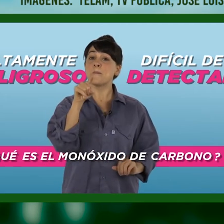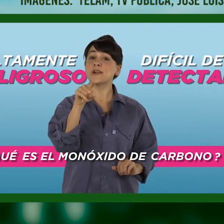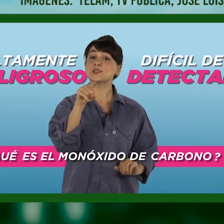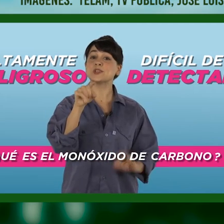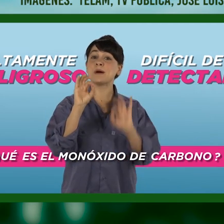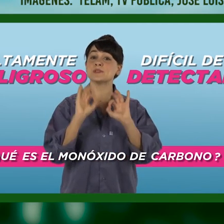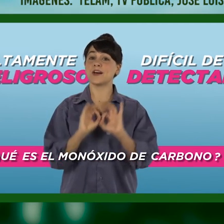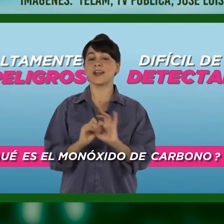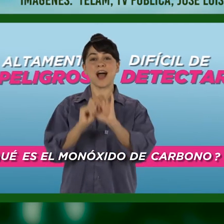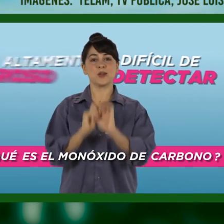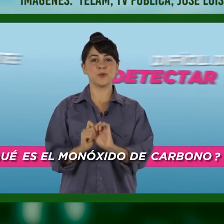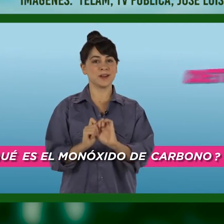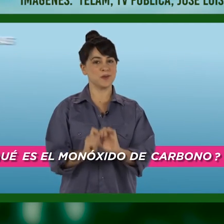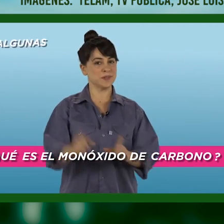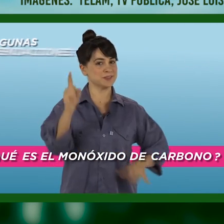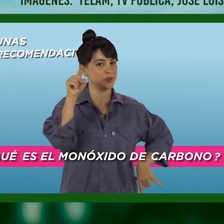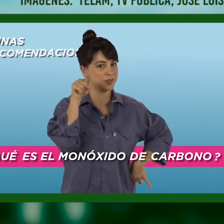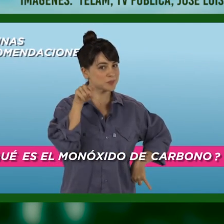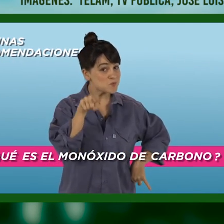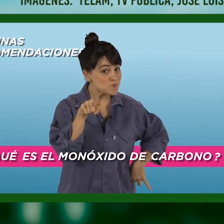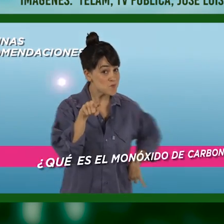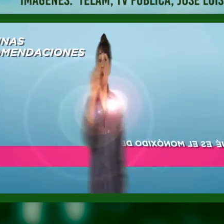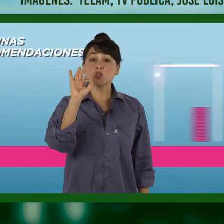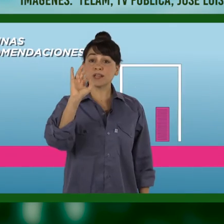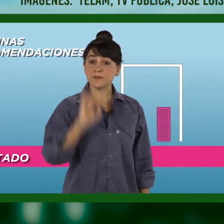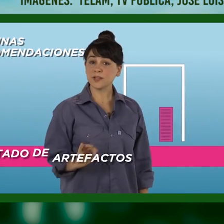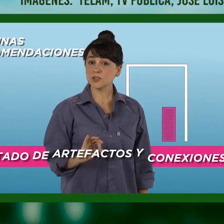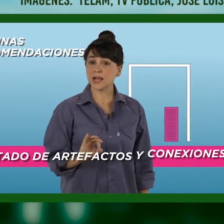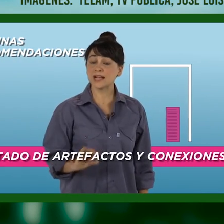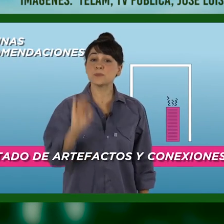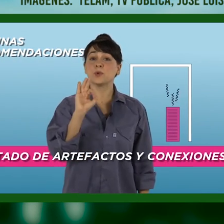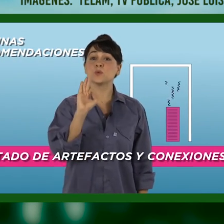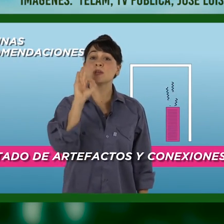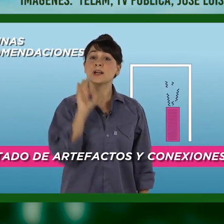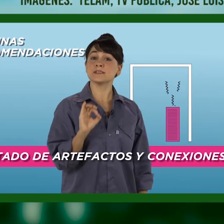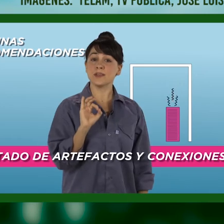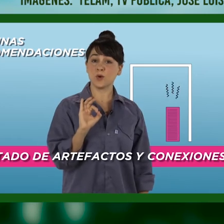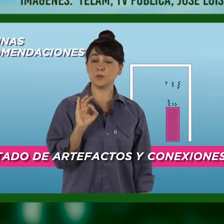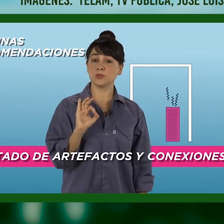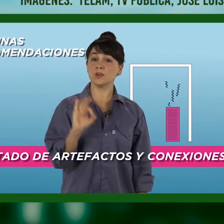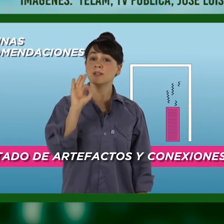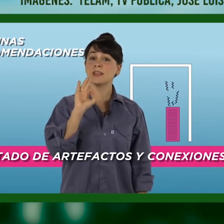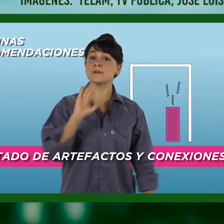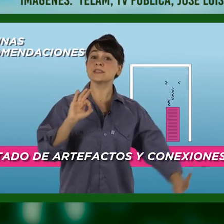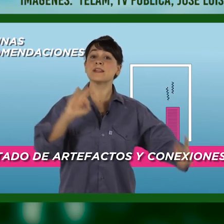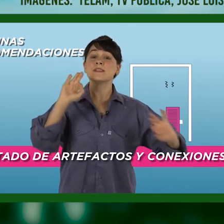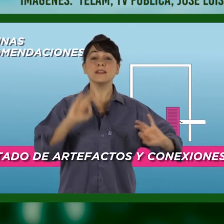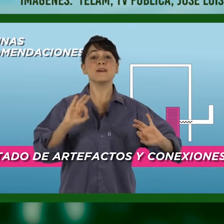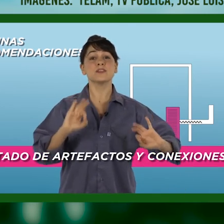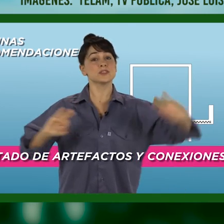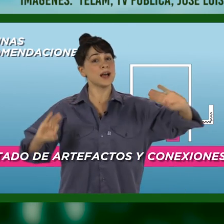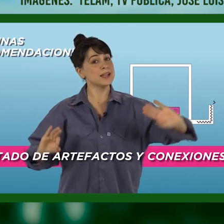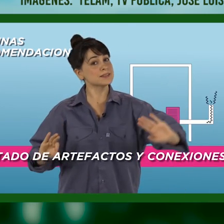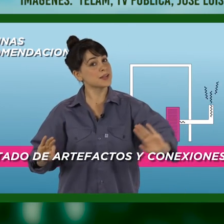¿Eh? Y para los agoreros del mal, que dicen que va a significar mayores gastos, entre comillas,